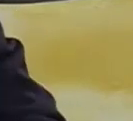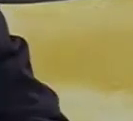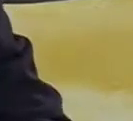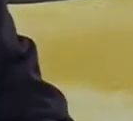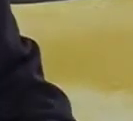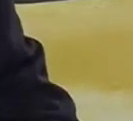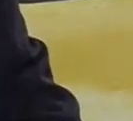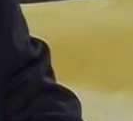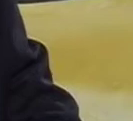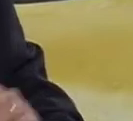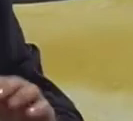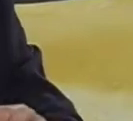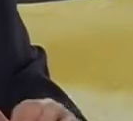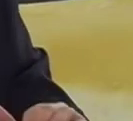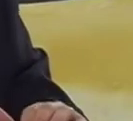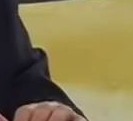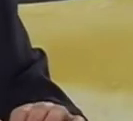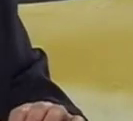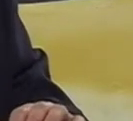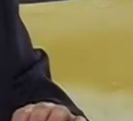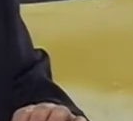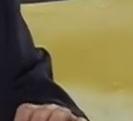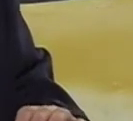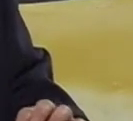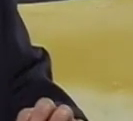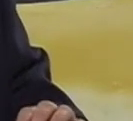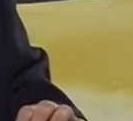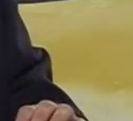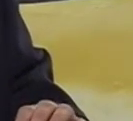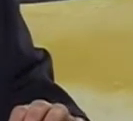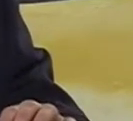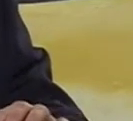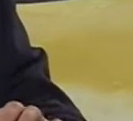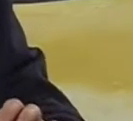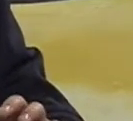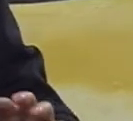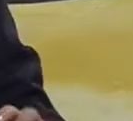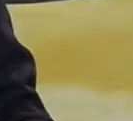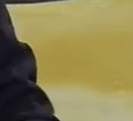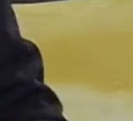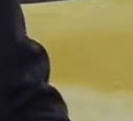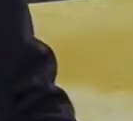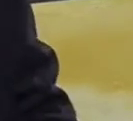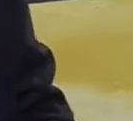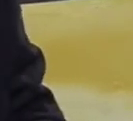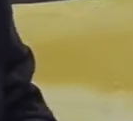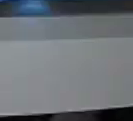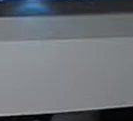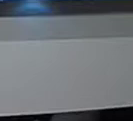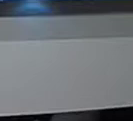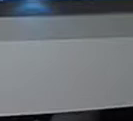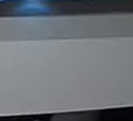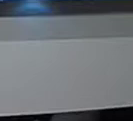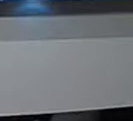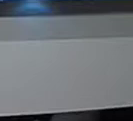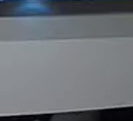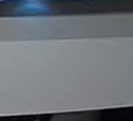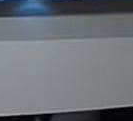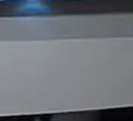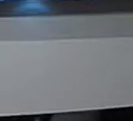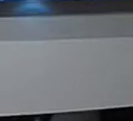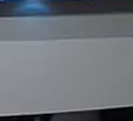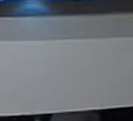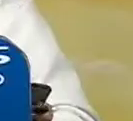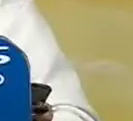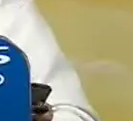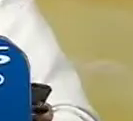nos da lectura, estudiaremos el capítulo completo de Hechos de los Apóstoles, el 3. Amén, y leemos con la bendición